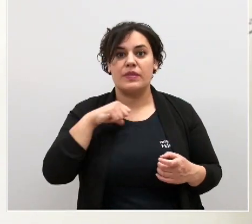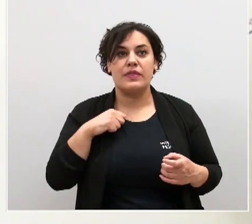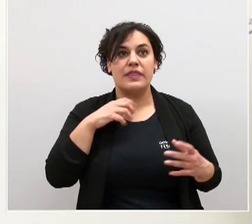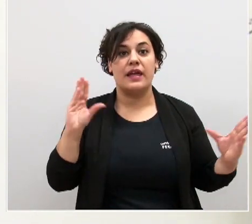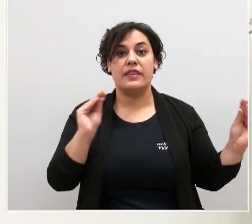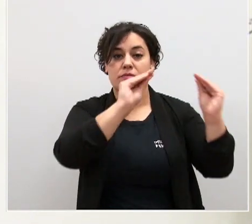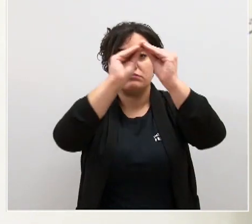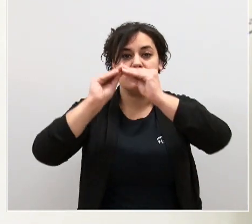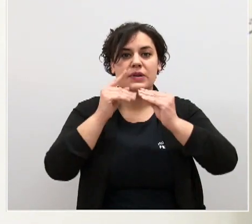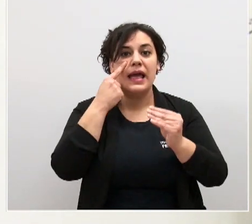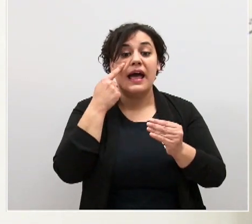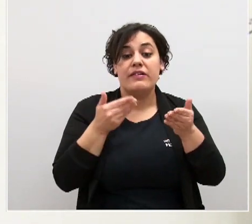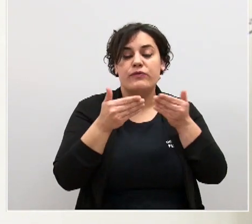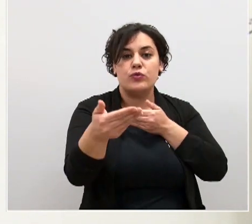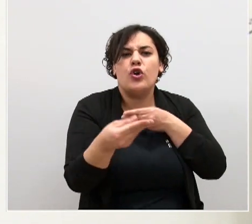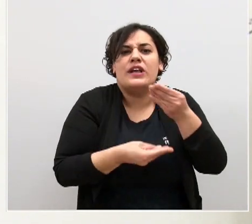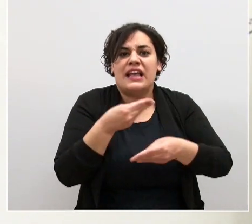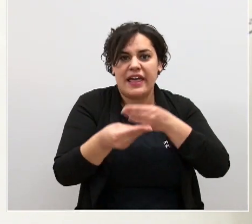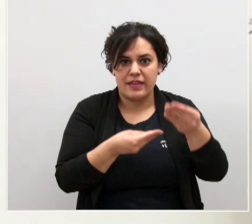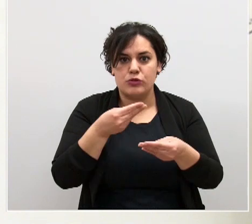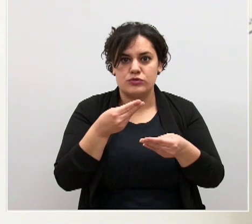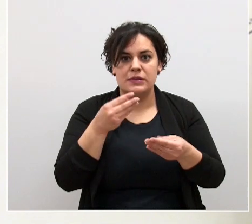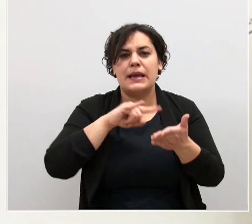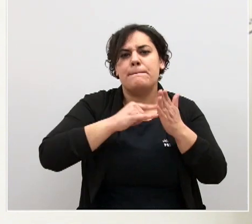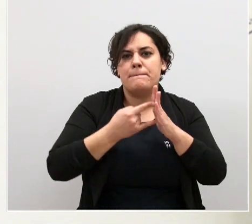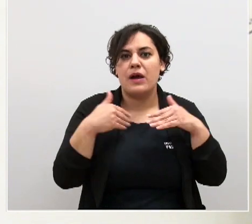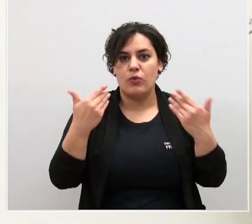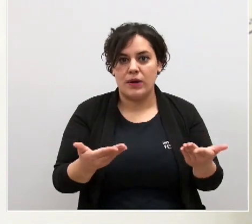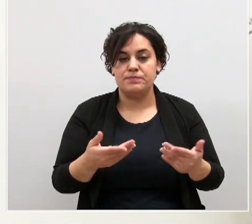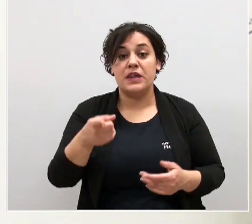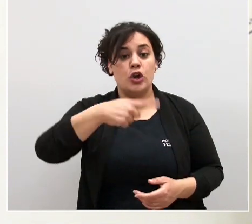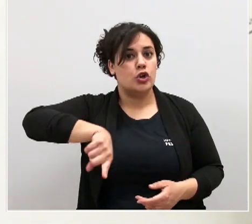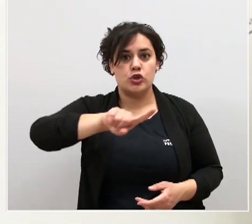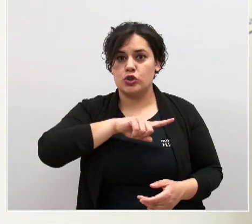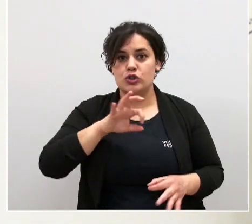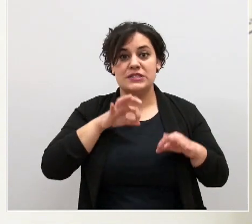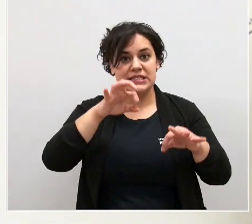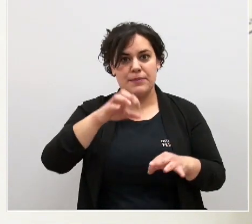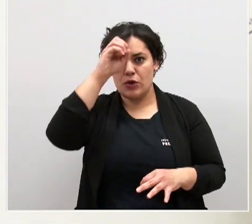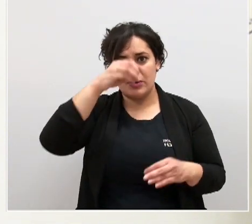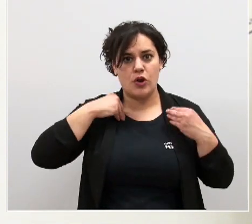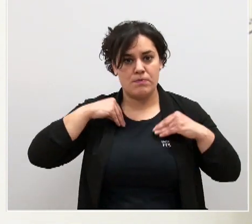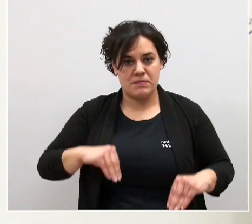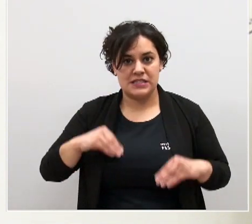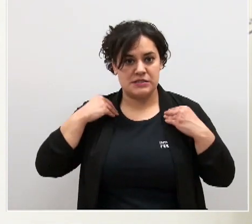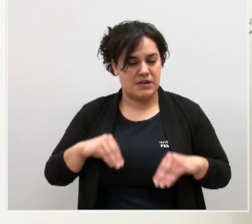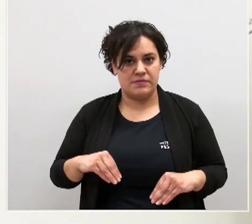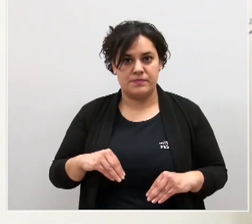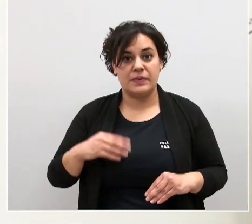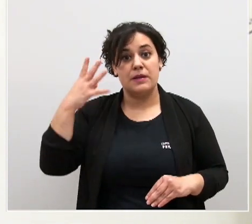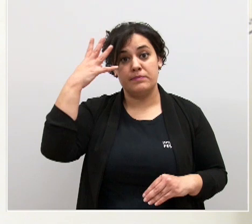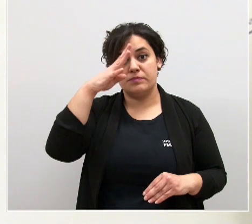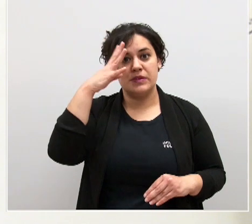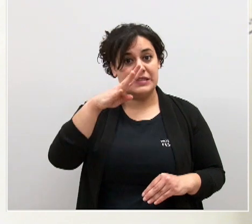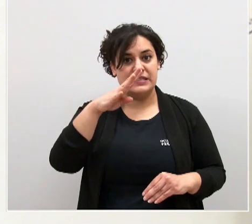hacer. La postura del Gobierno regional siempre ha sido la misma porque hemos tenido oportunidad de hablarlo en numerosas ocasiones con nuestro presidente y ha sido siempre la misma. Lo